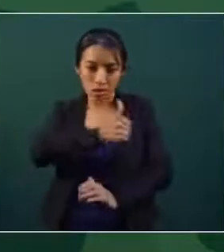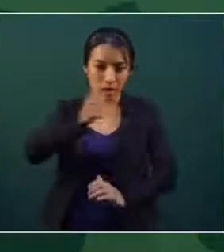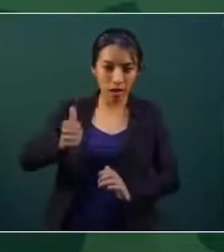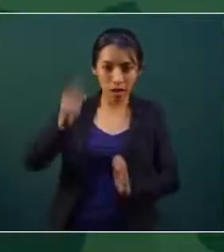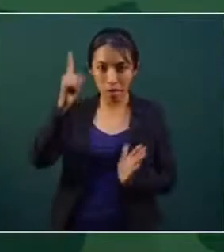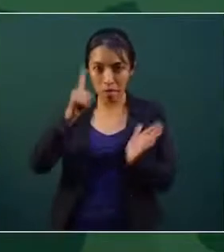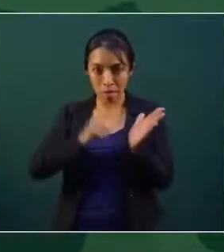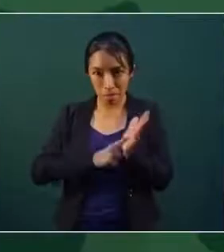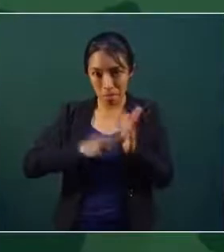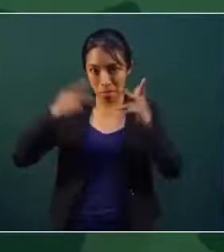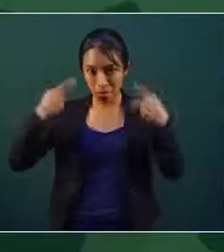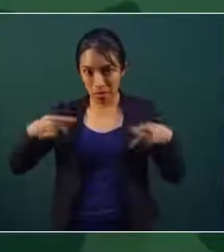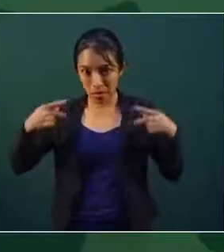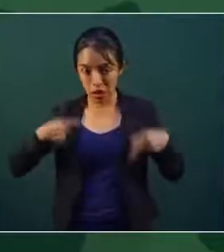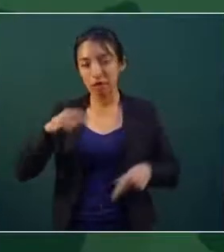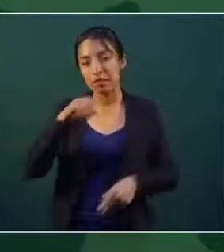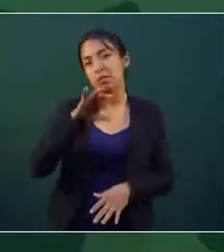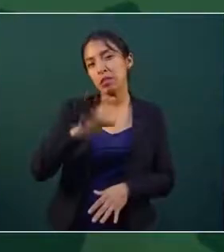una media de